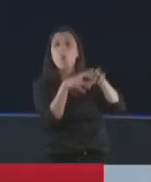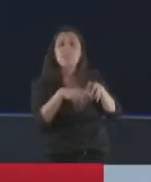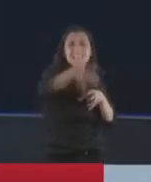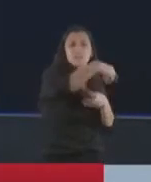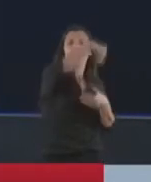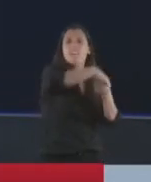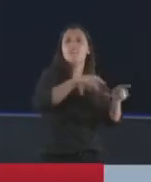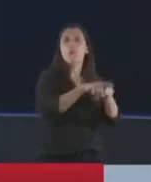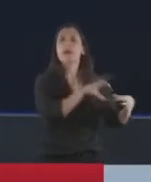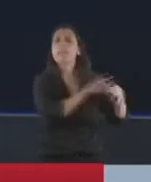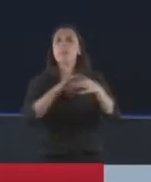claro por supuesto